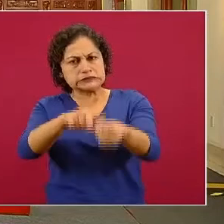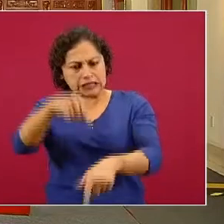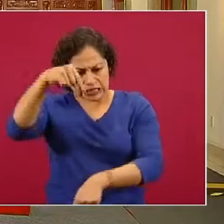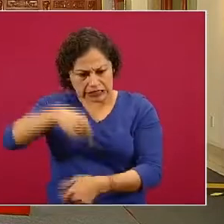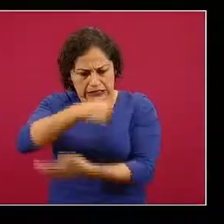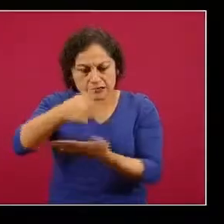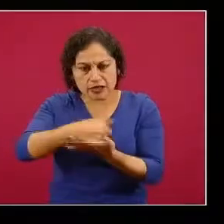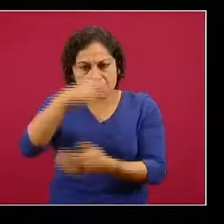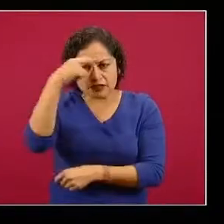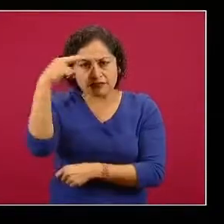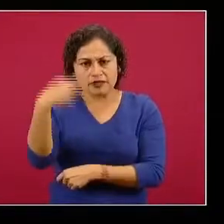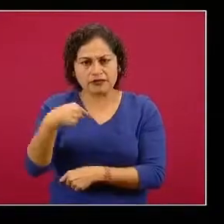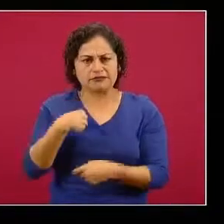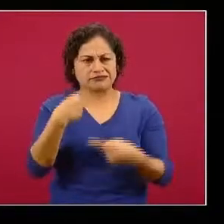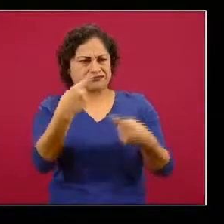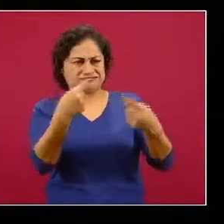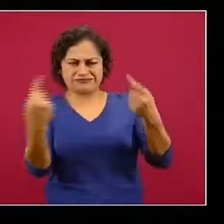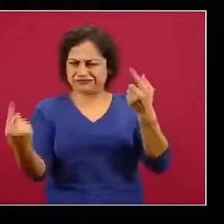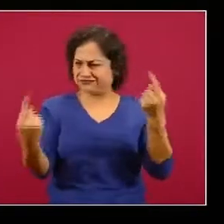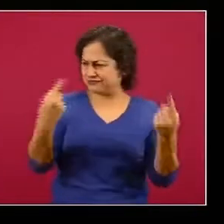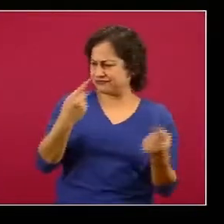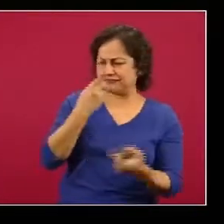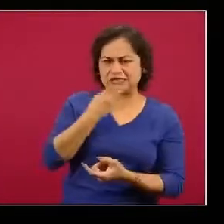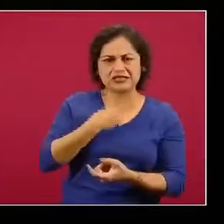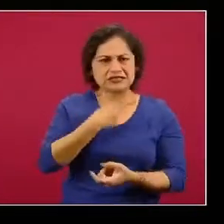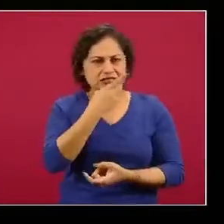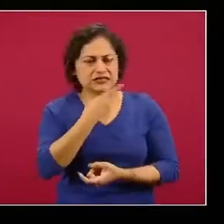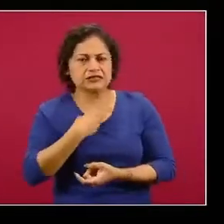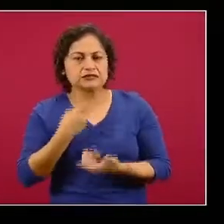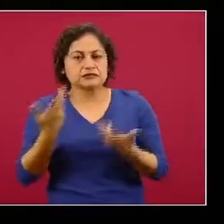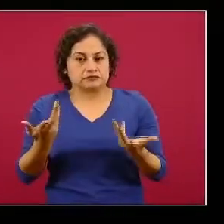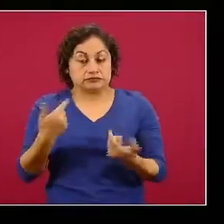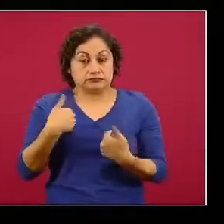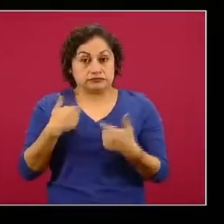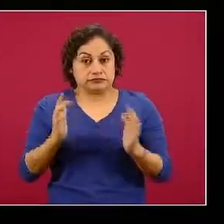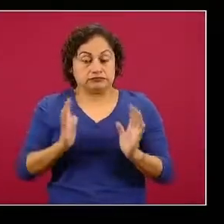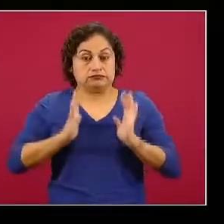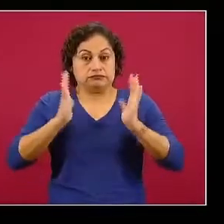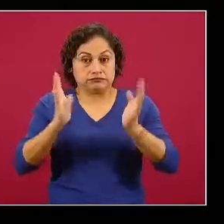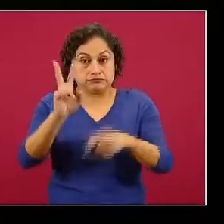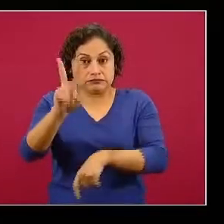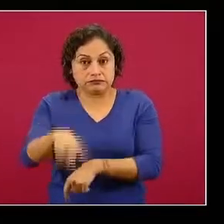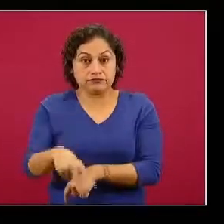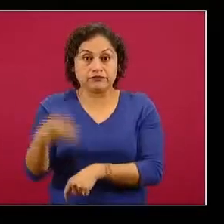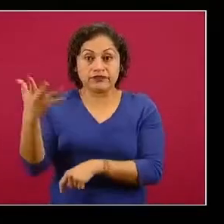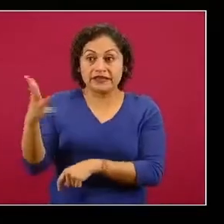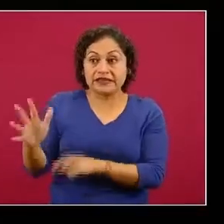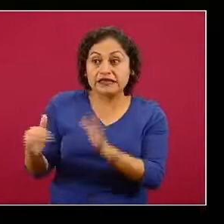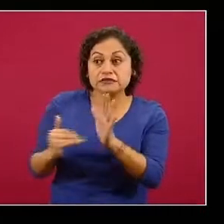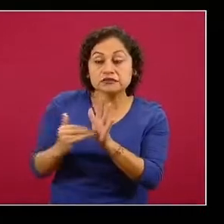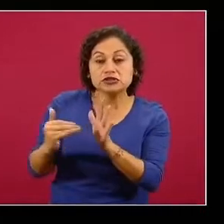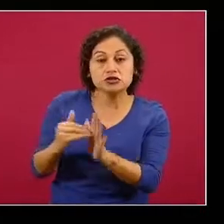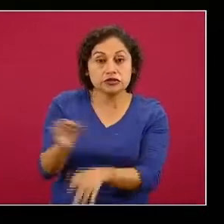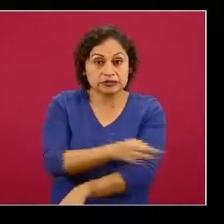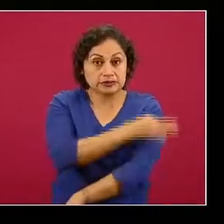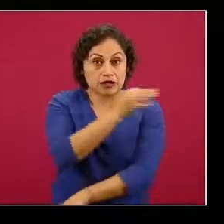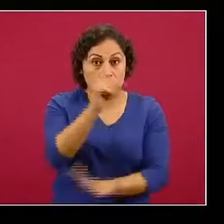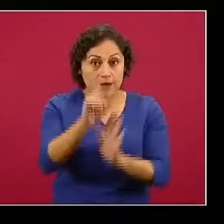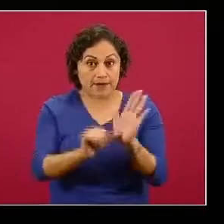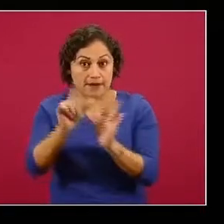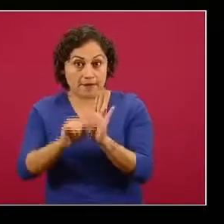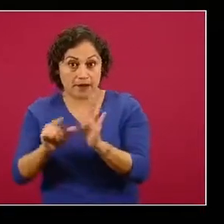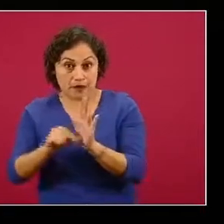Entonces sí me llama mucho la atención los 10 millones de vacunas mensuales, si sí realmente se va a hacer un proceso